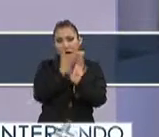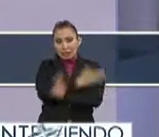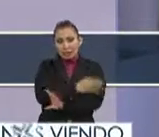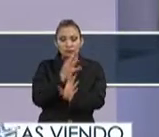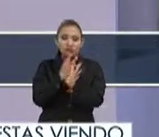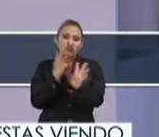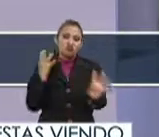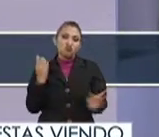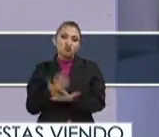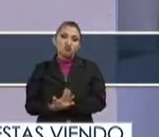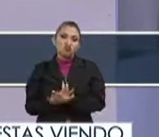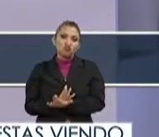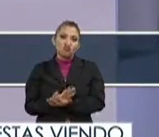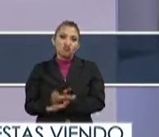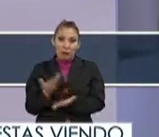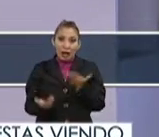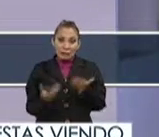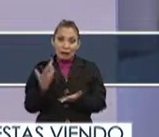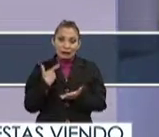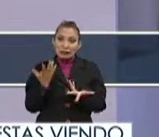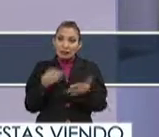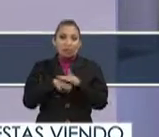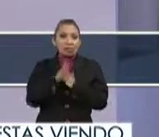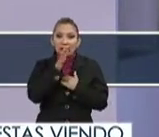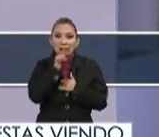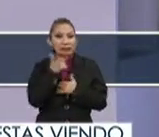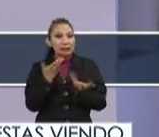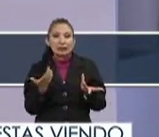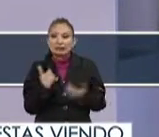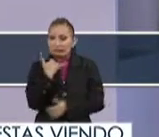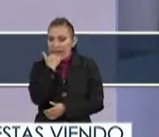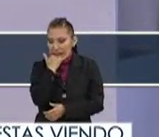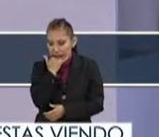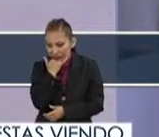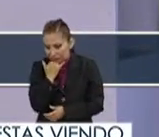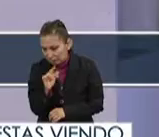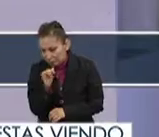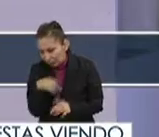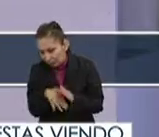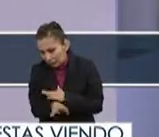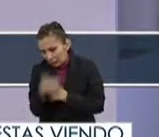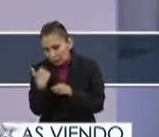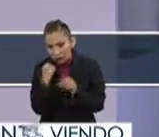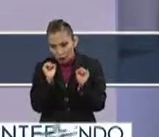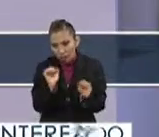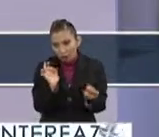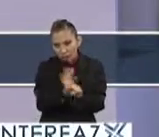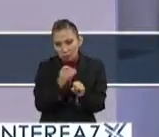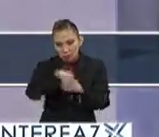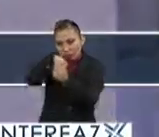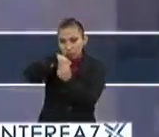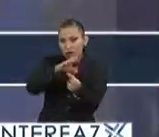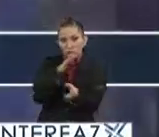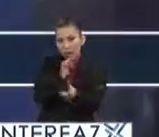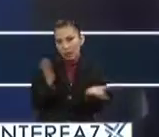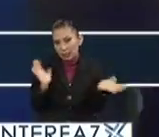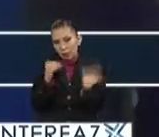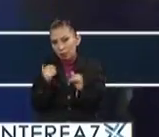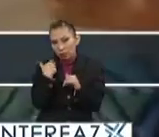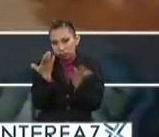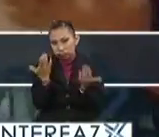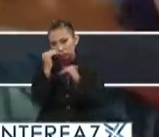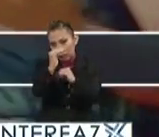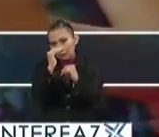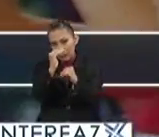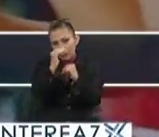poco más, porque muchas veces pues se quedan sin entrar, ¿no? Nos da mucha pena, pero bueno, también por cuestiones de seguridad, ¿no? Claro. Hay un cierto aforo